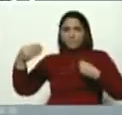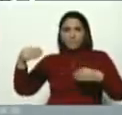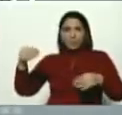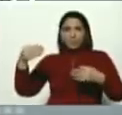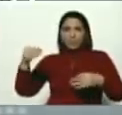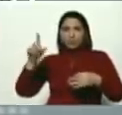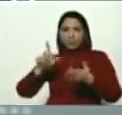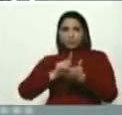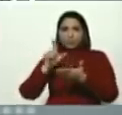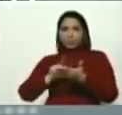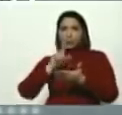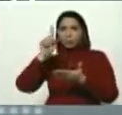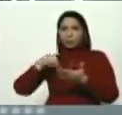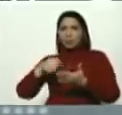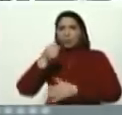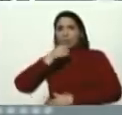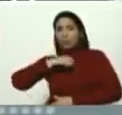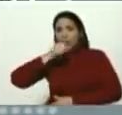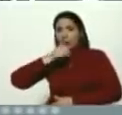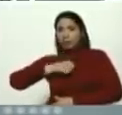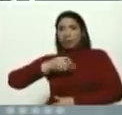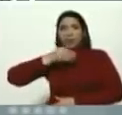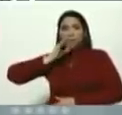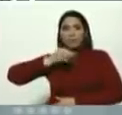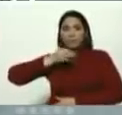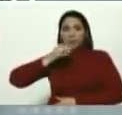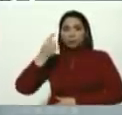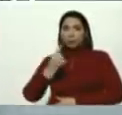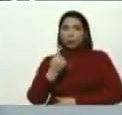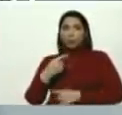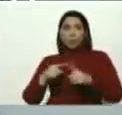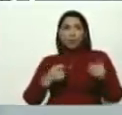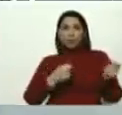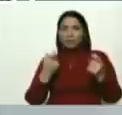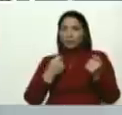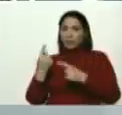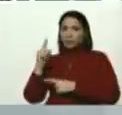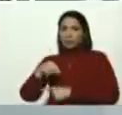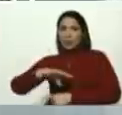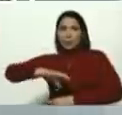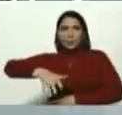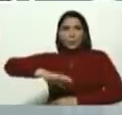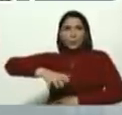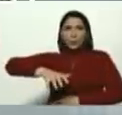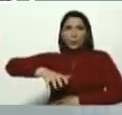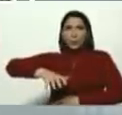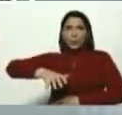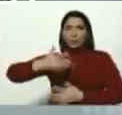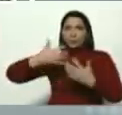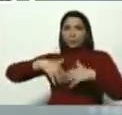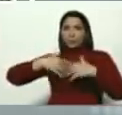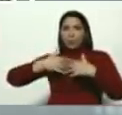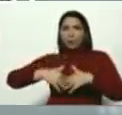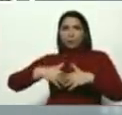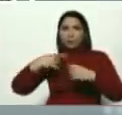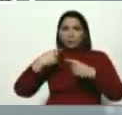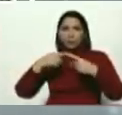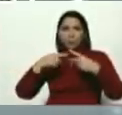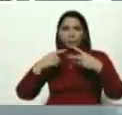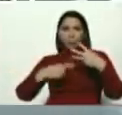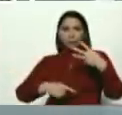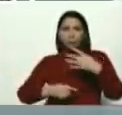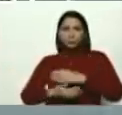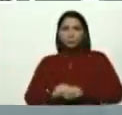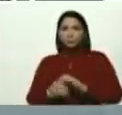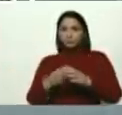y librerías, heladerías y cafeterías solo para llevar, lavandería y tintorería, fabricación y ensamblaje de equipos